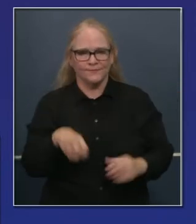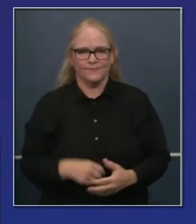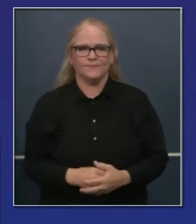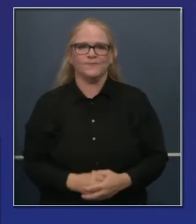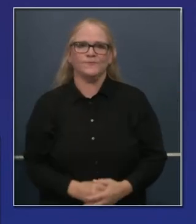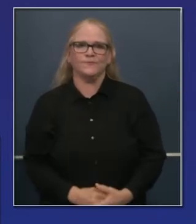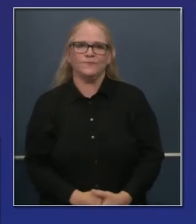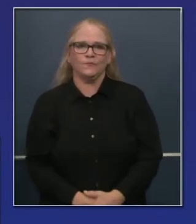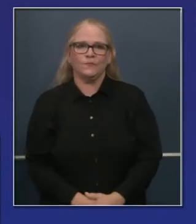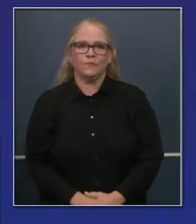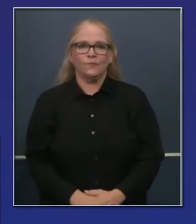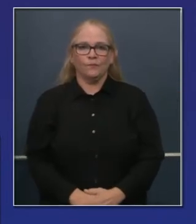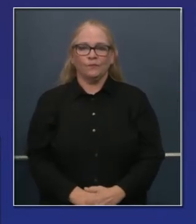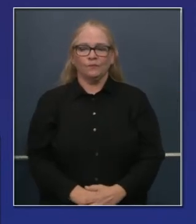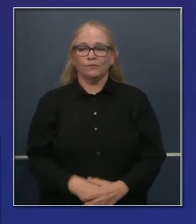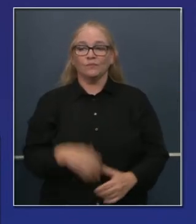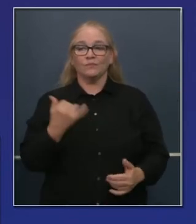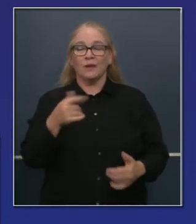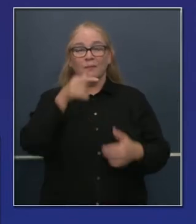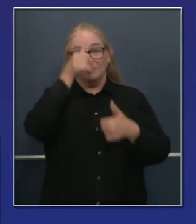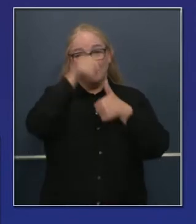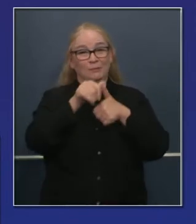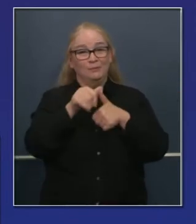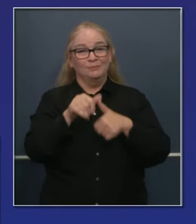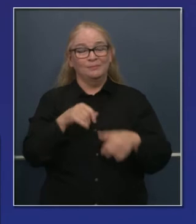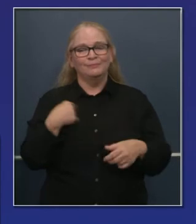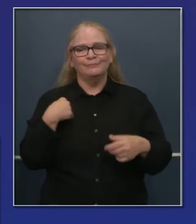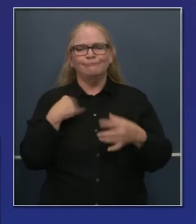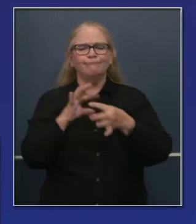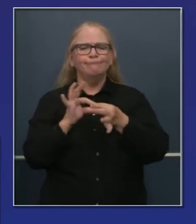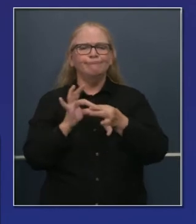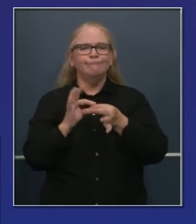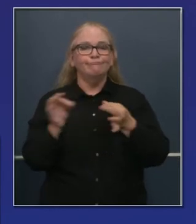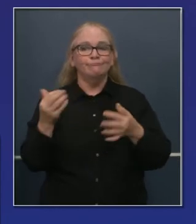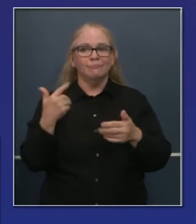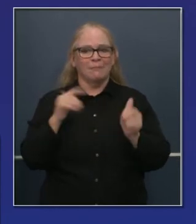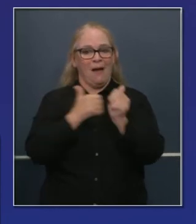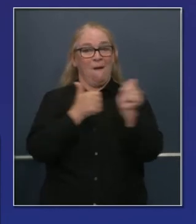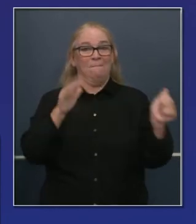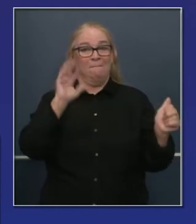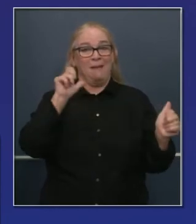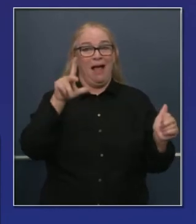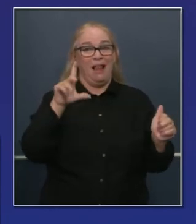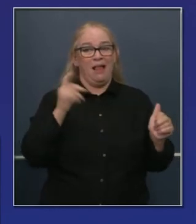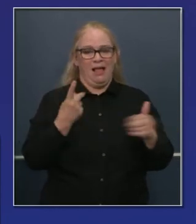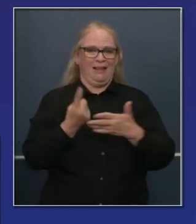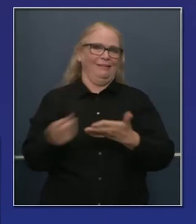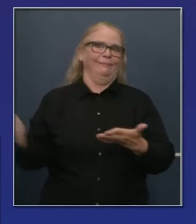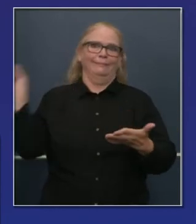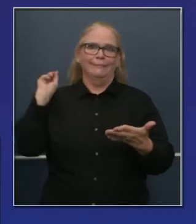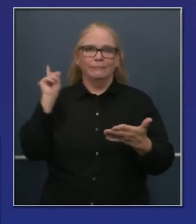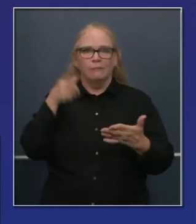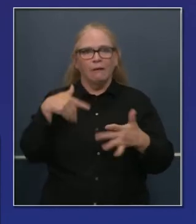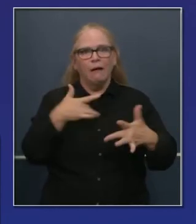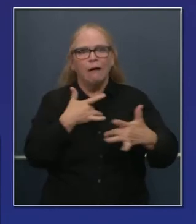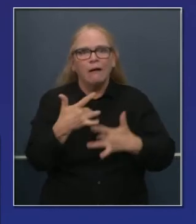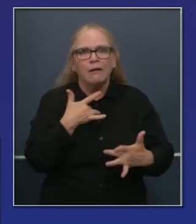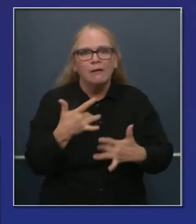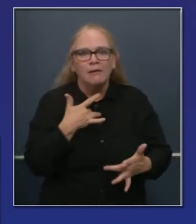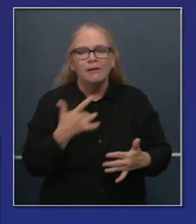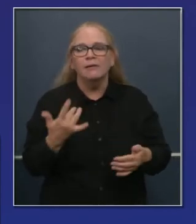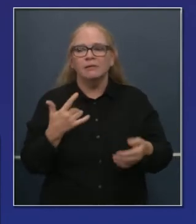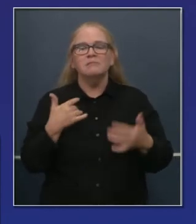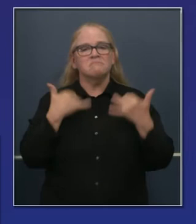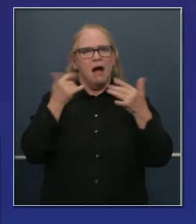ahora quiero que hablar de algo un reto difícil relacionado a la pandemia de kobe 19 y los